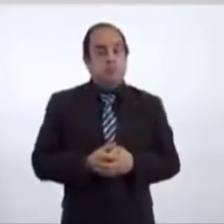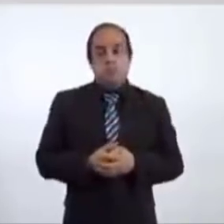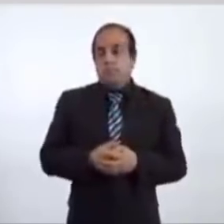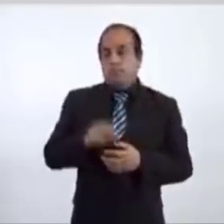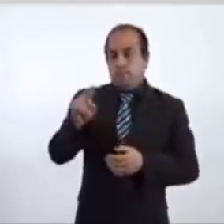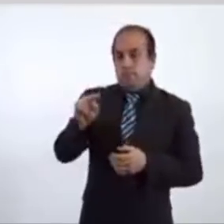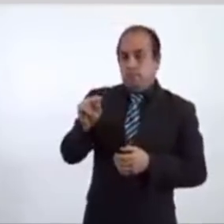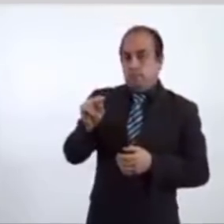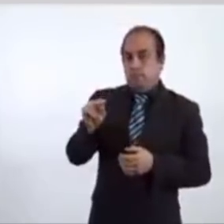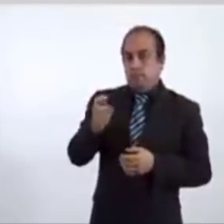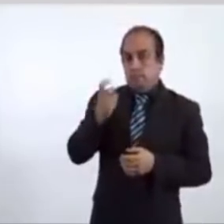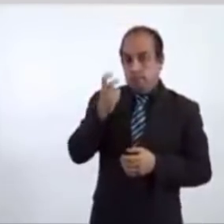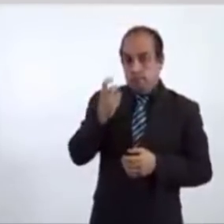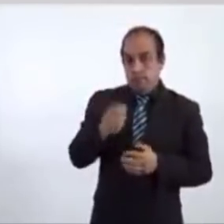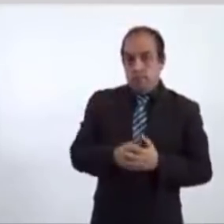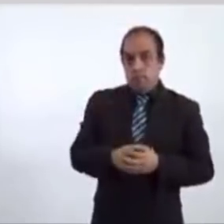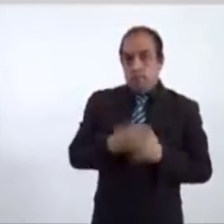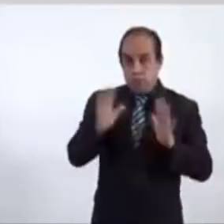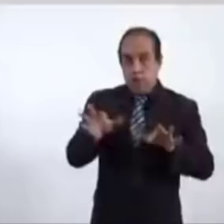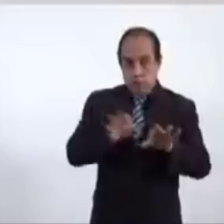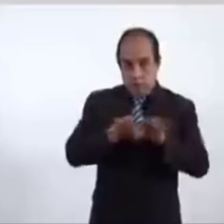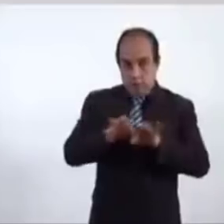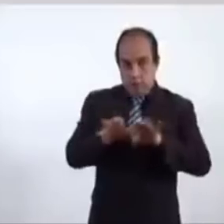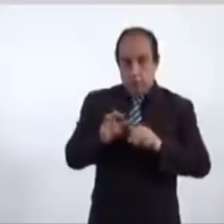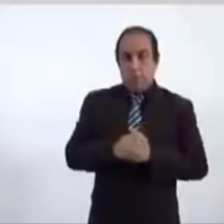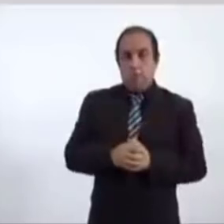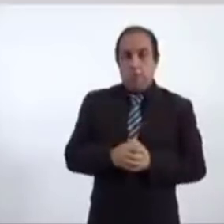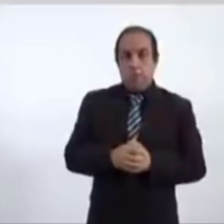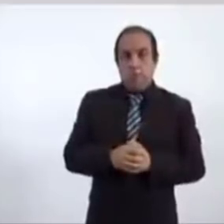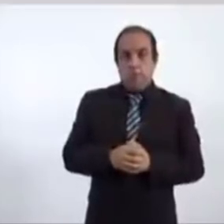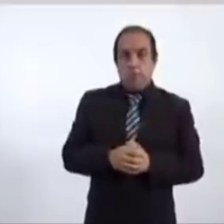No, ya lo estamos trabajando,